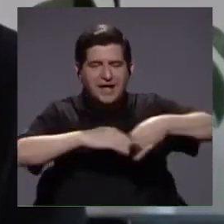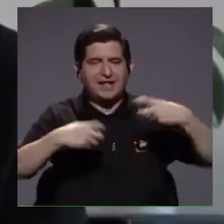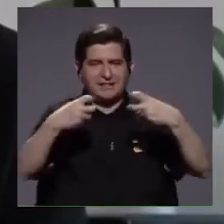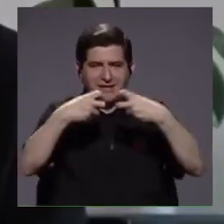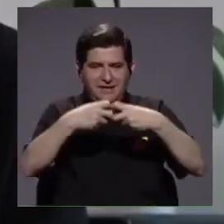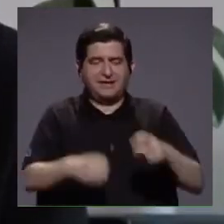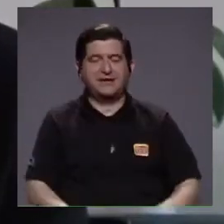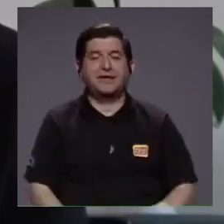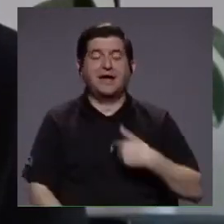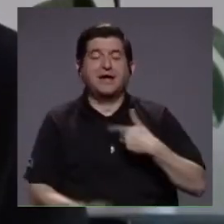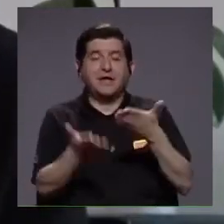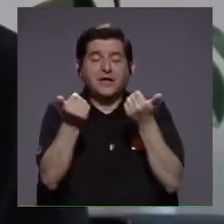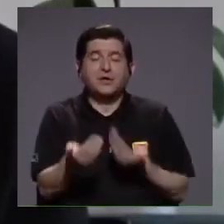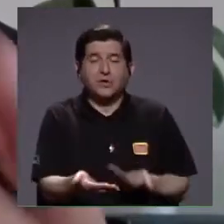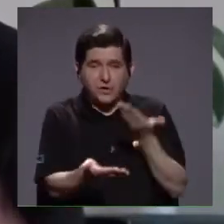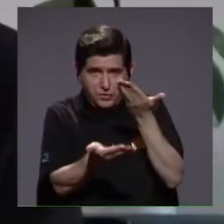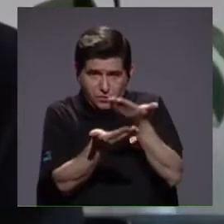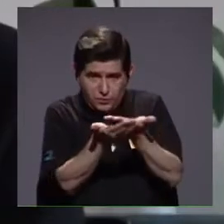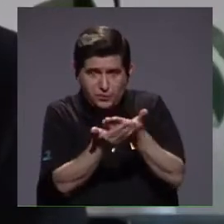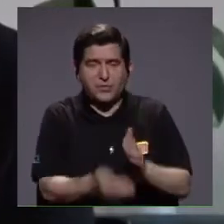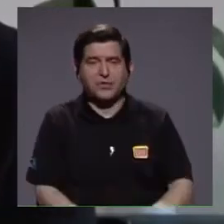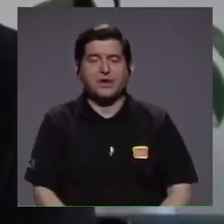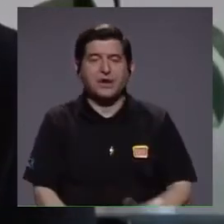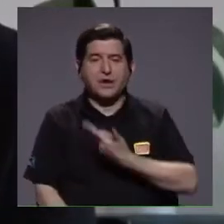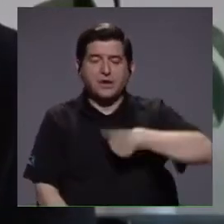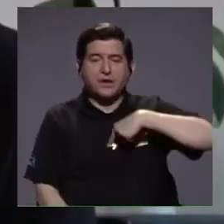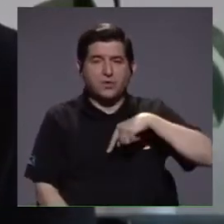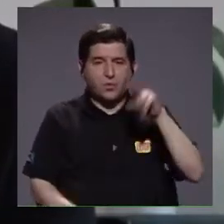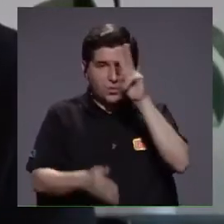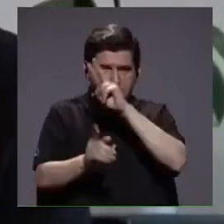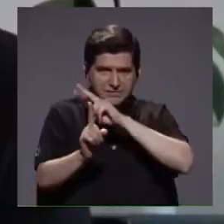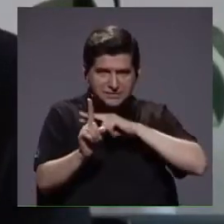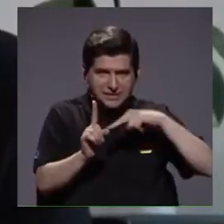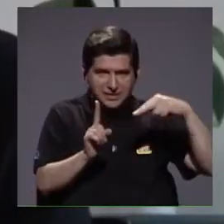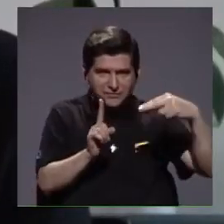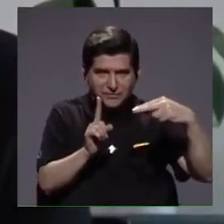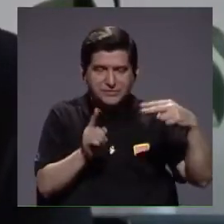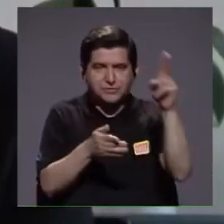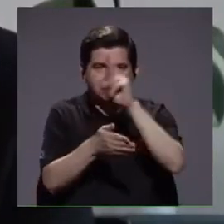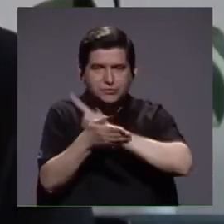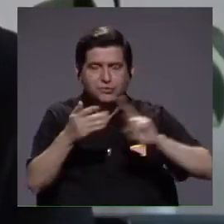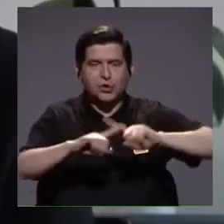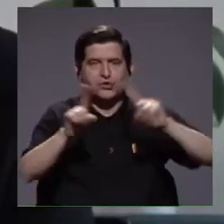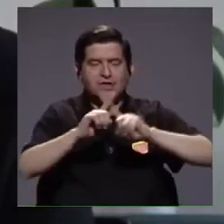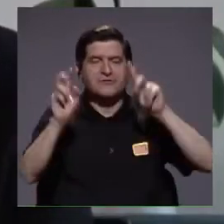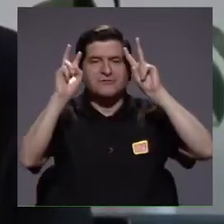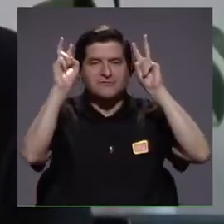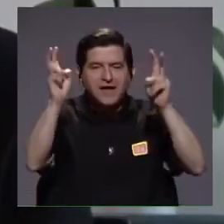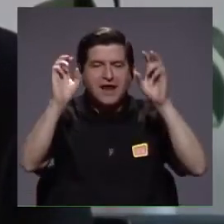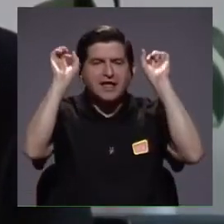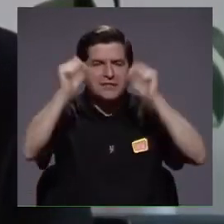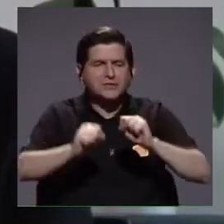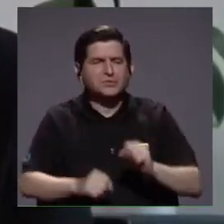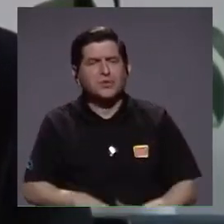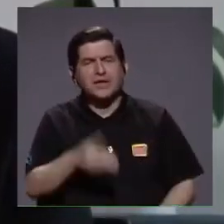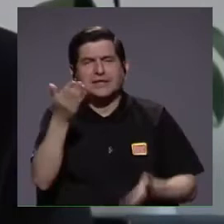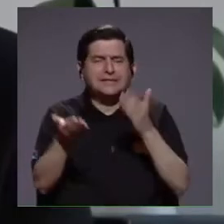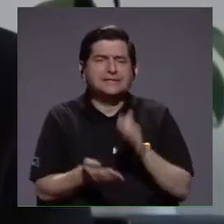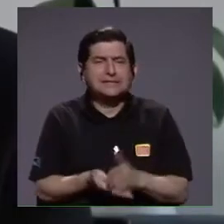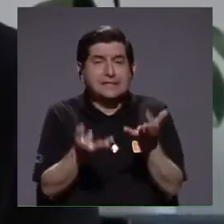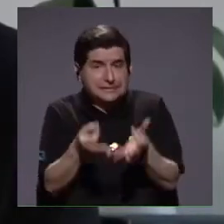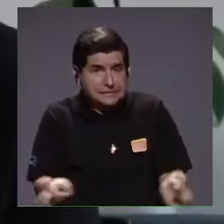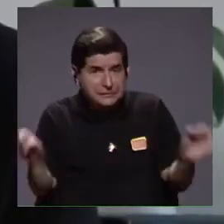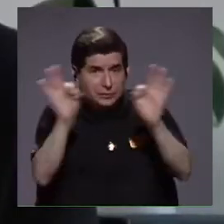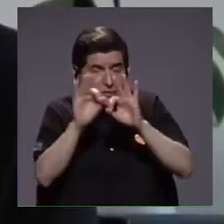Ingeniería y deseo proponer nuestra visión de universidad en los diferentes temas que pueden ser